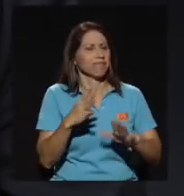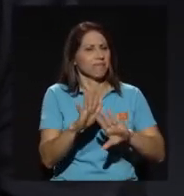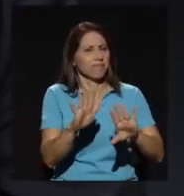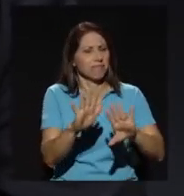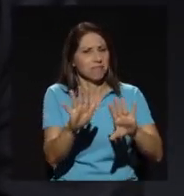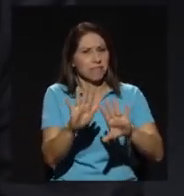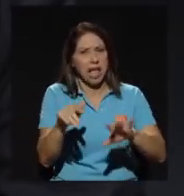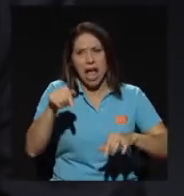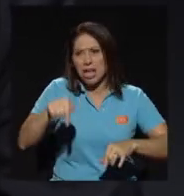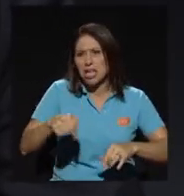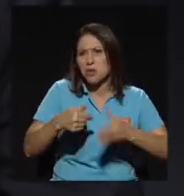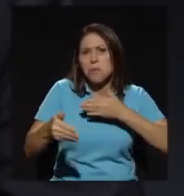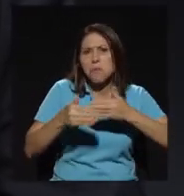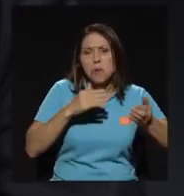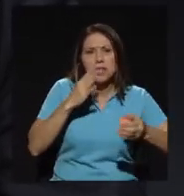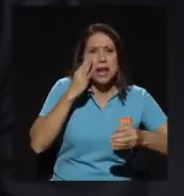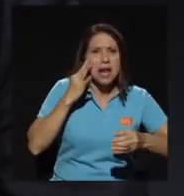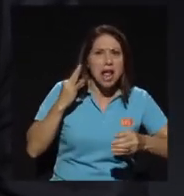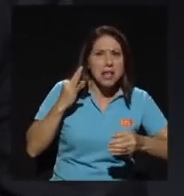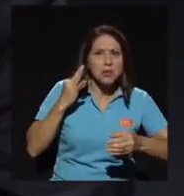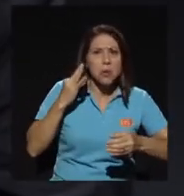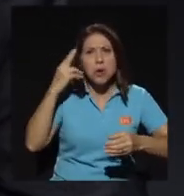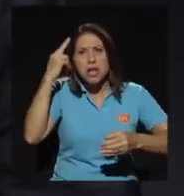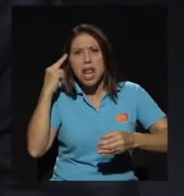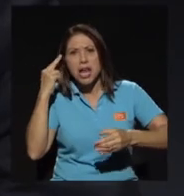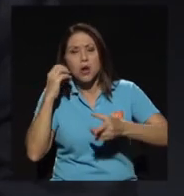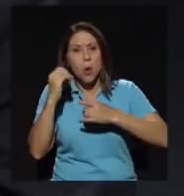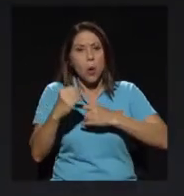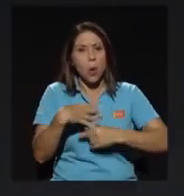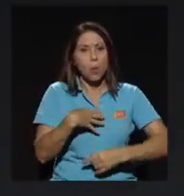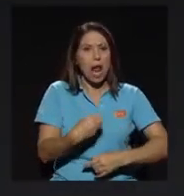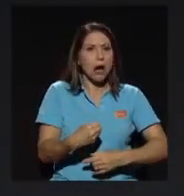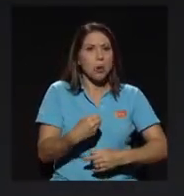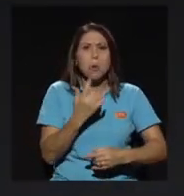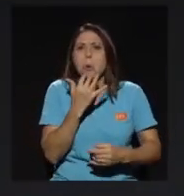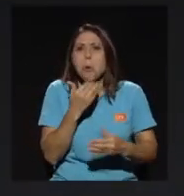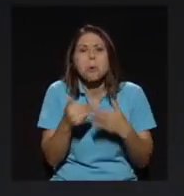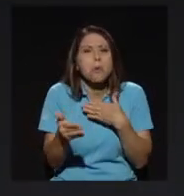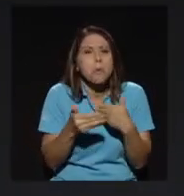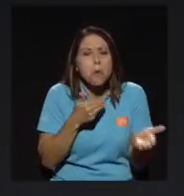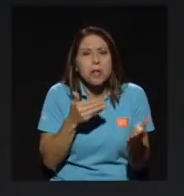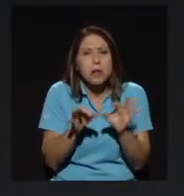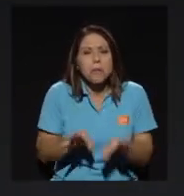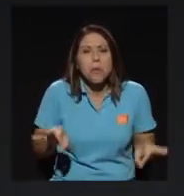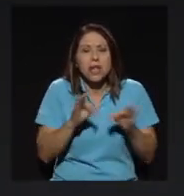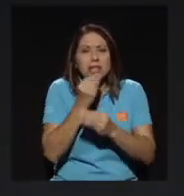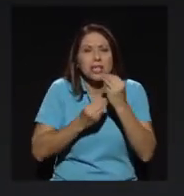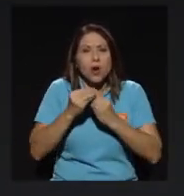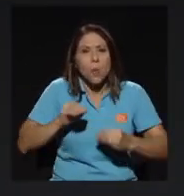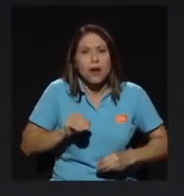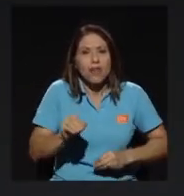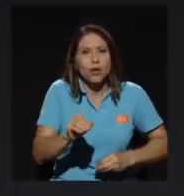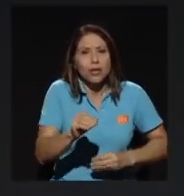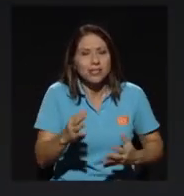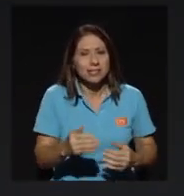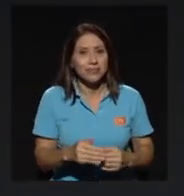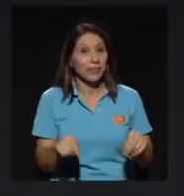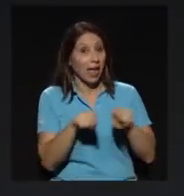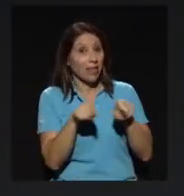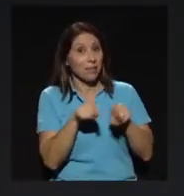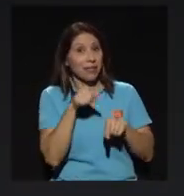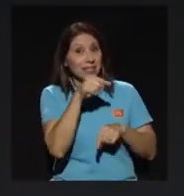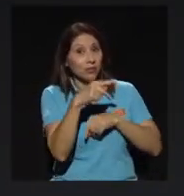sea negro o blanco lo que importa es que coma ratones y además hay un detalle en esos países que usted